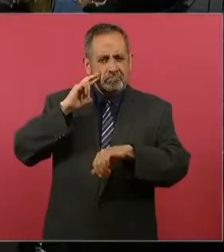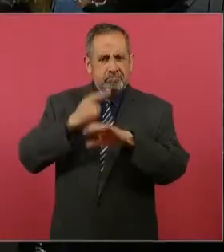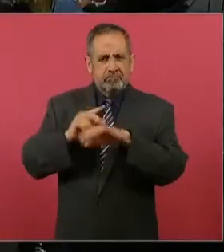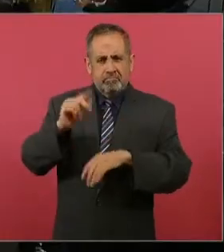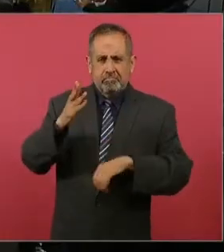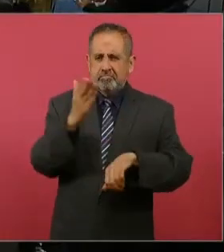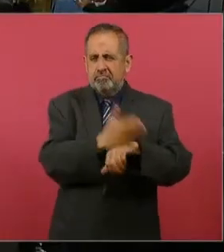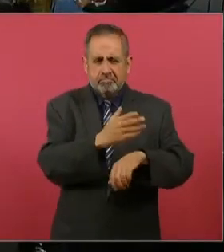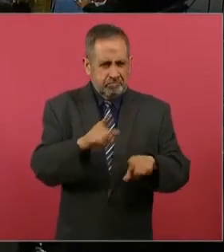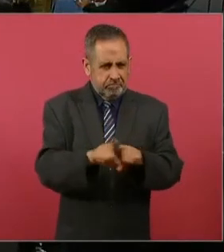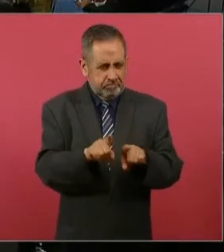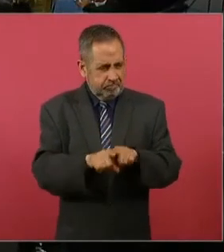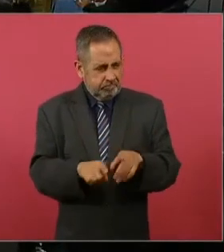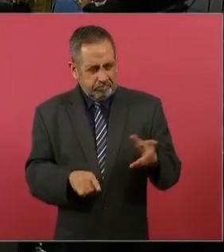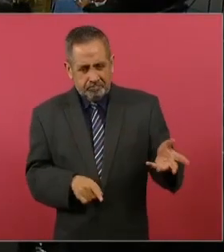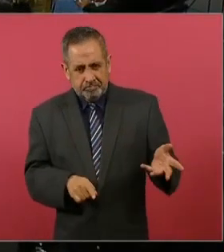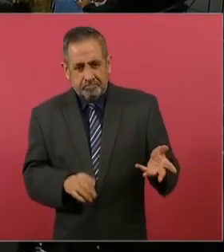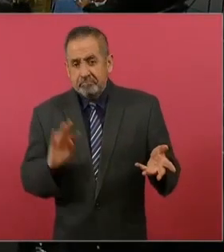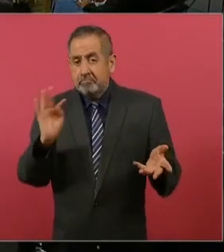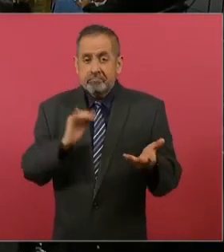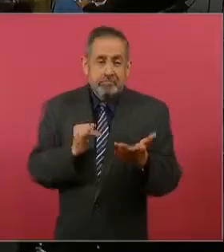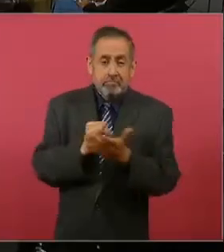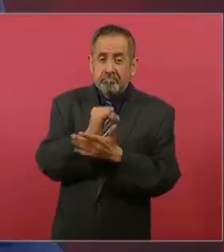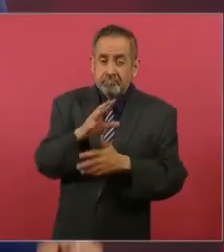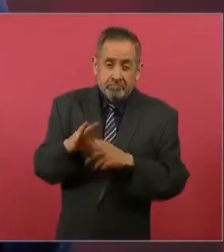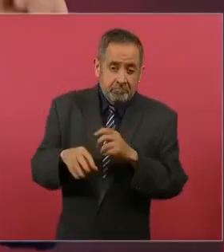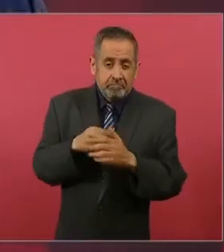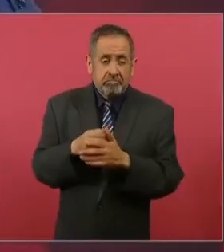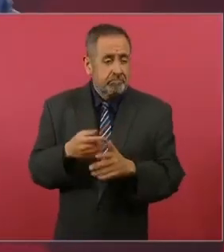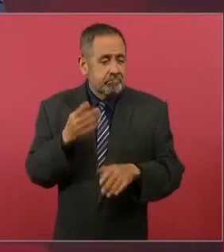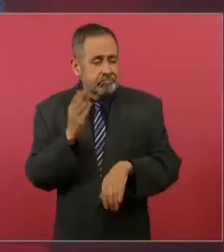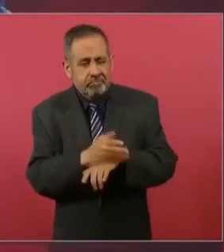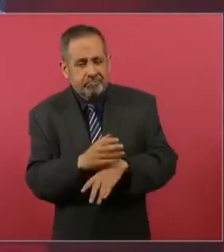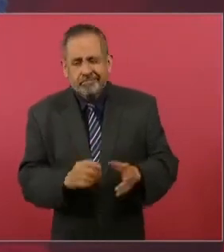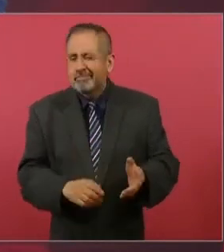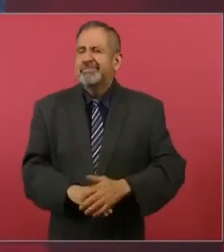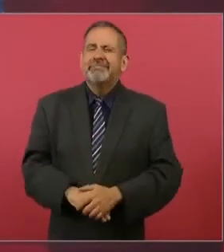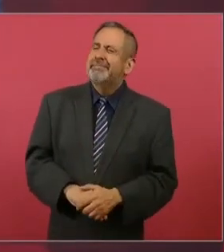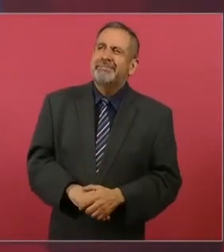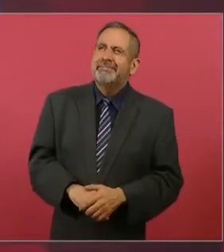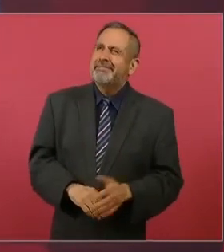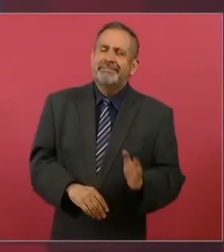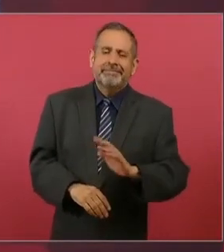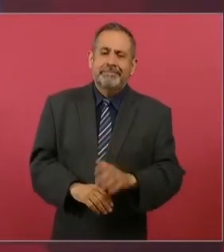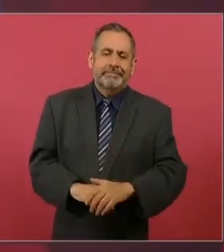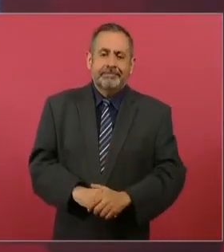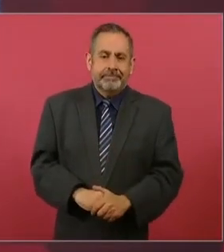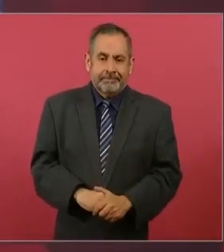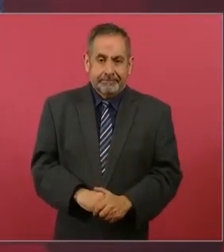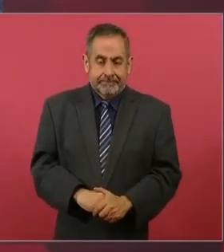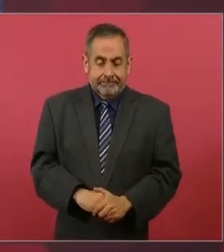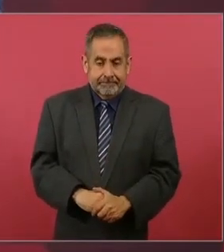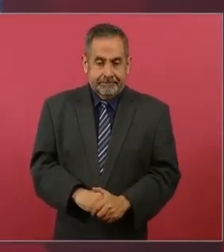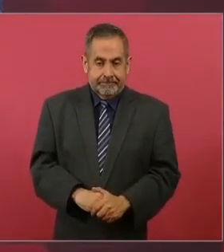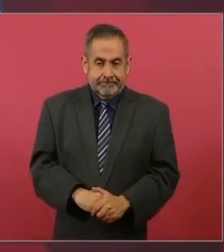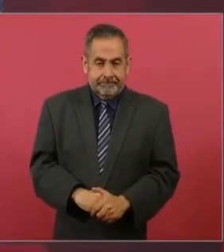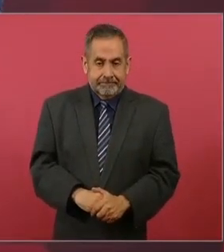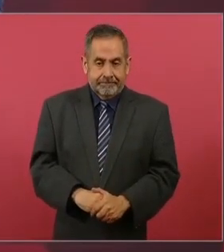electoral? En caso de definir que sí fueron actos anticipados. Lo que